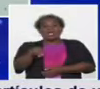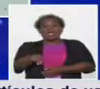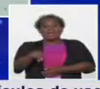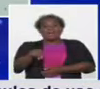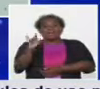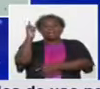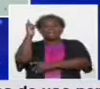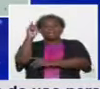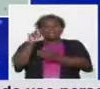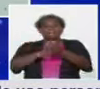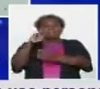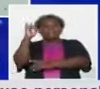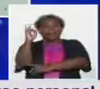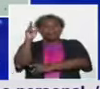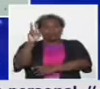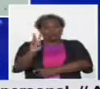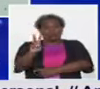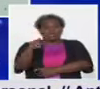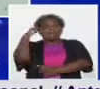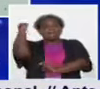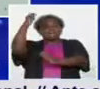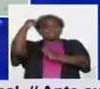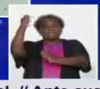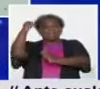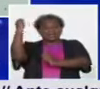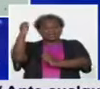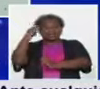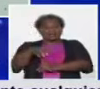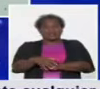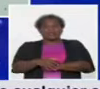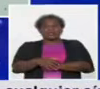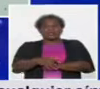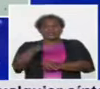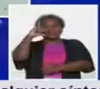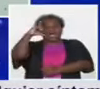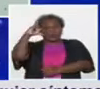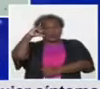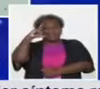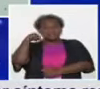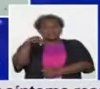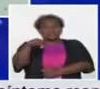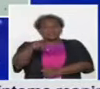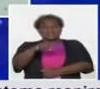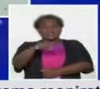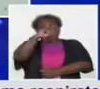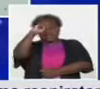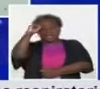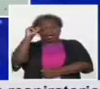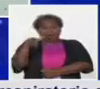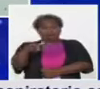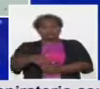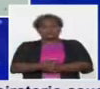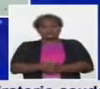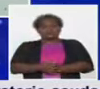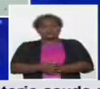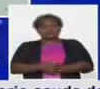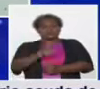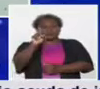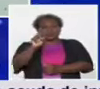y Mantua, San Luis y San Juan y Martínez, un caso autóctono de cada uno.